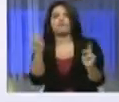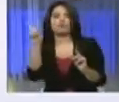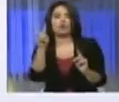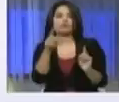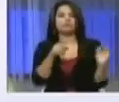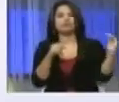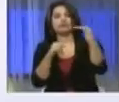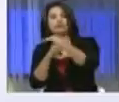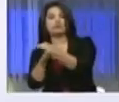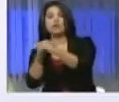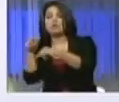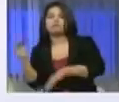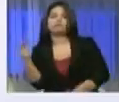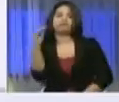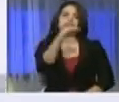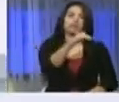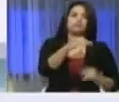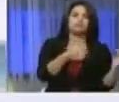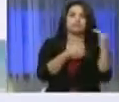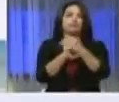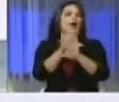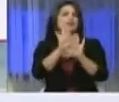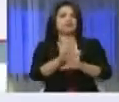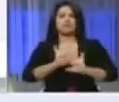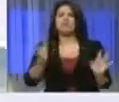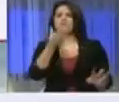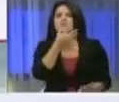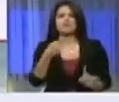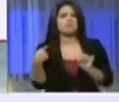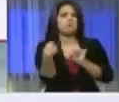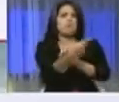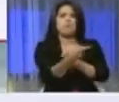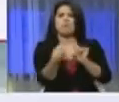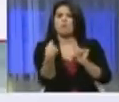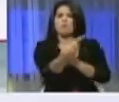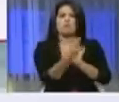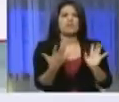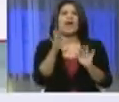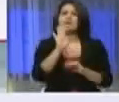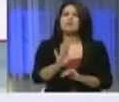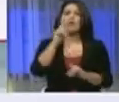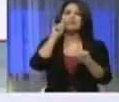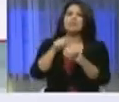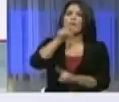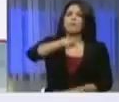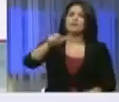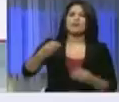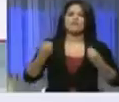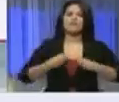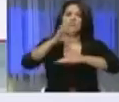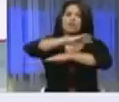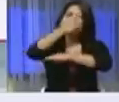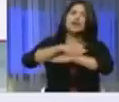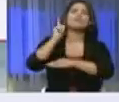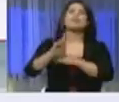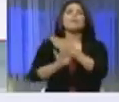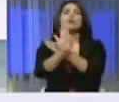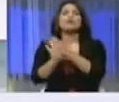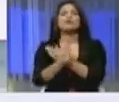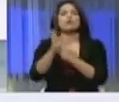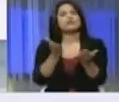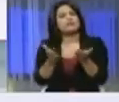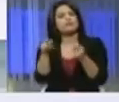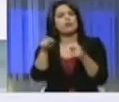con prestarle apoyo, protección, servicio al pueblo de la frontera, porque el primer